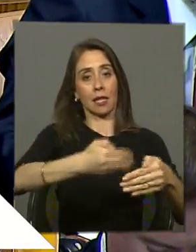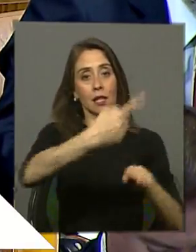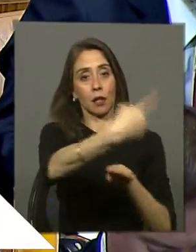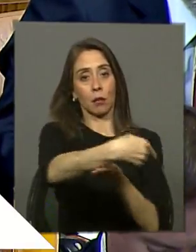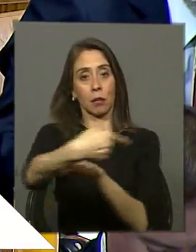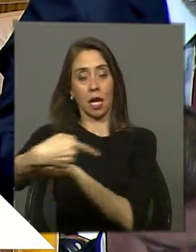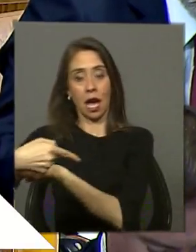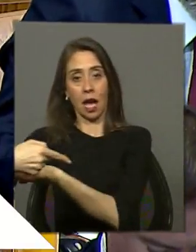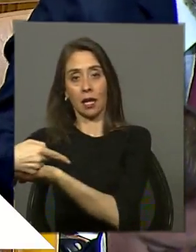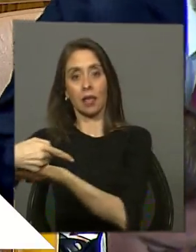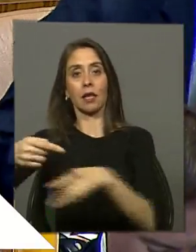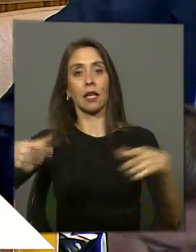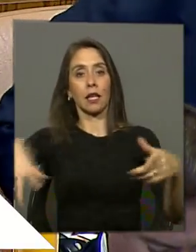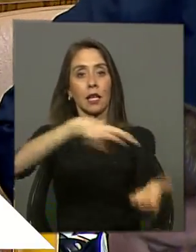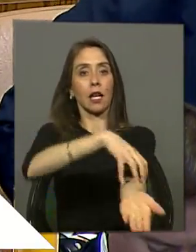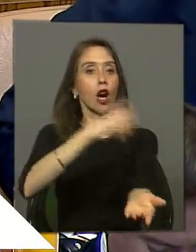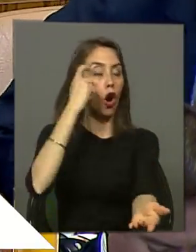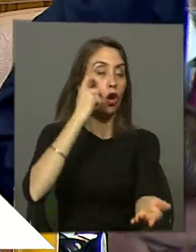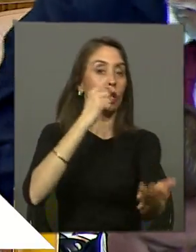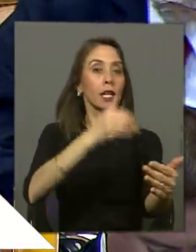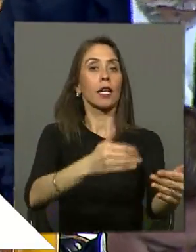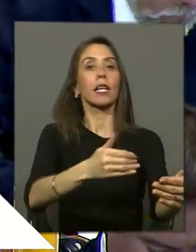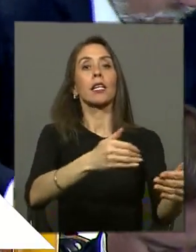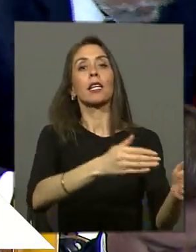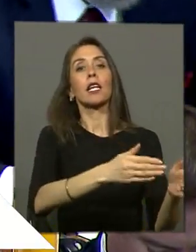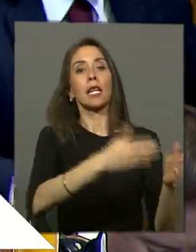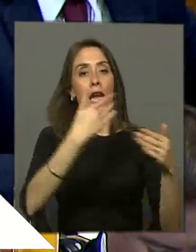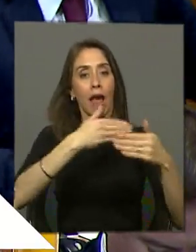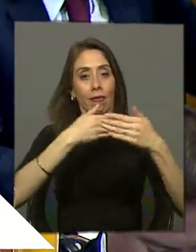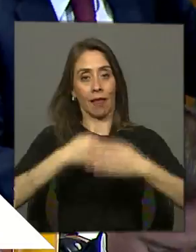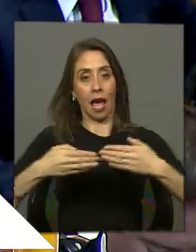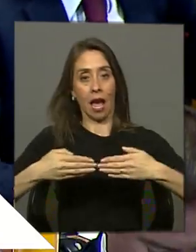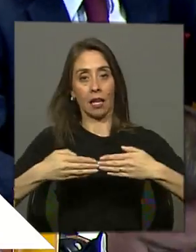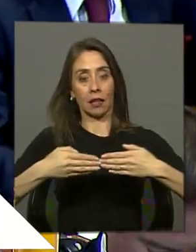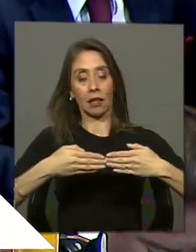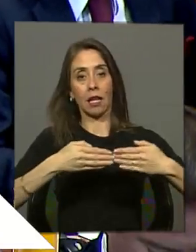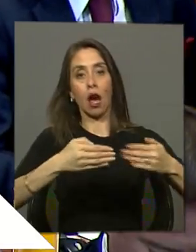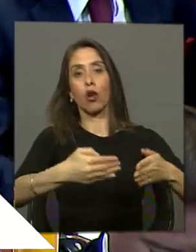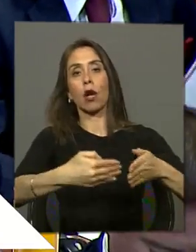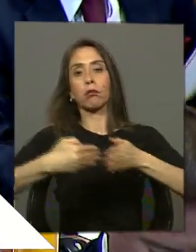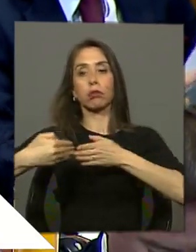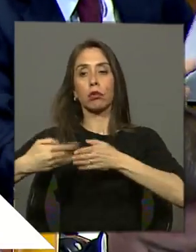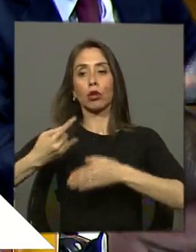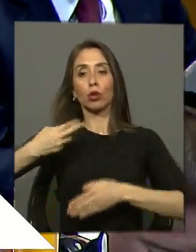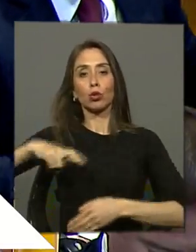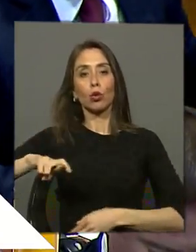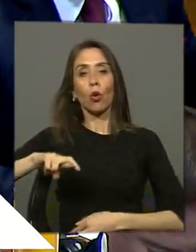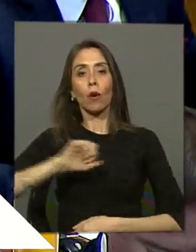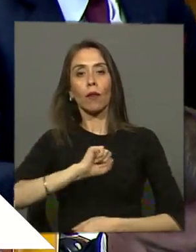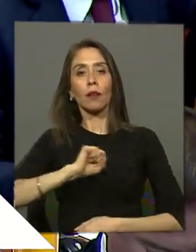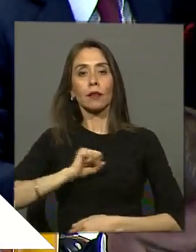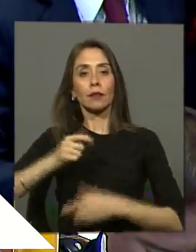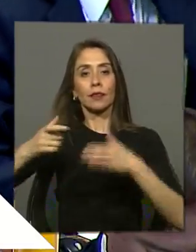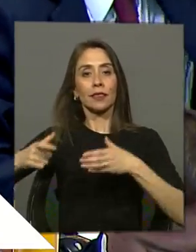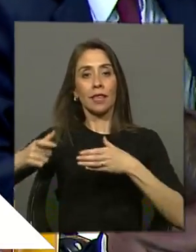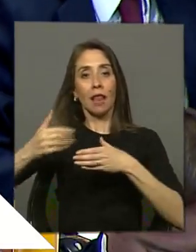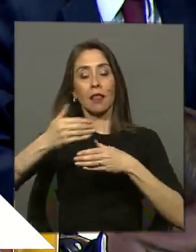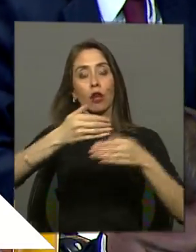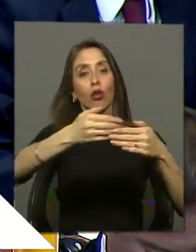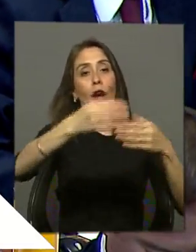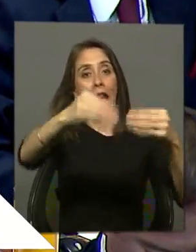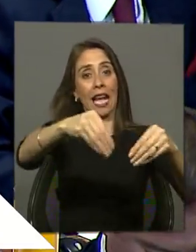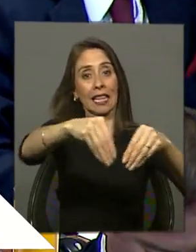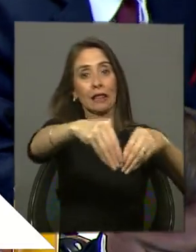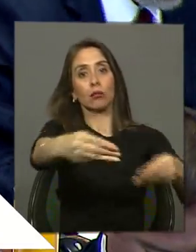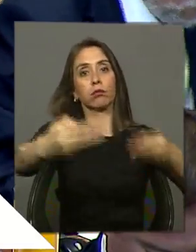el sector norte de la región de O'Higgins al sector sur de la región metropolitana afectando con ello una actividad